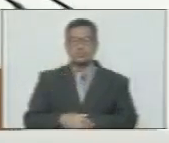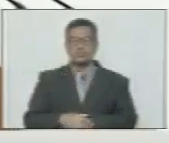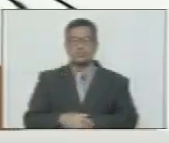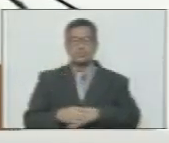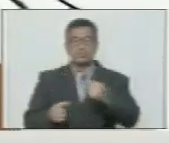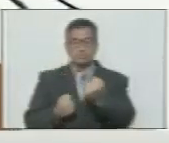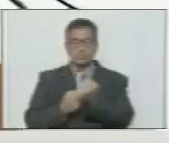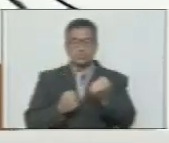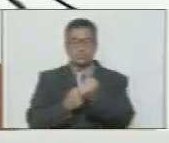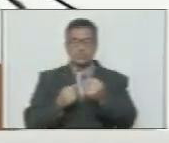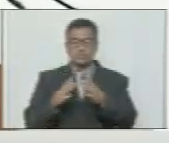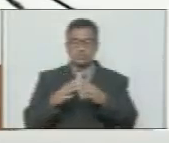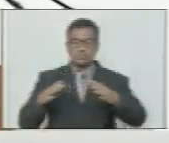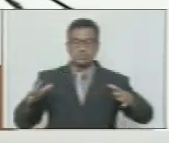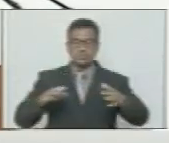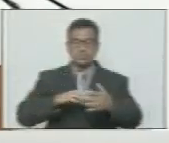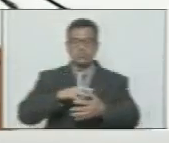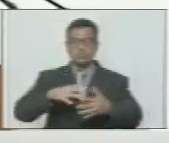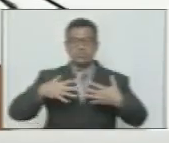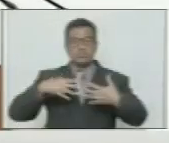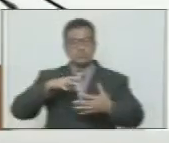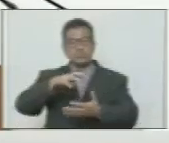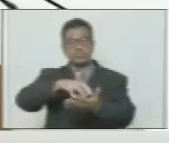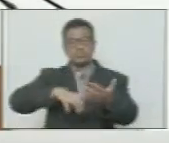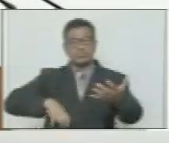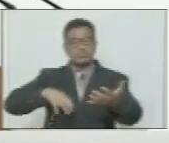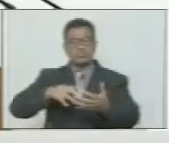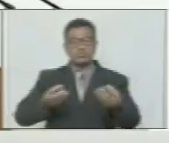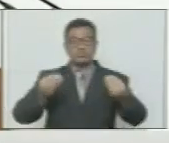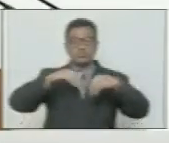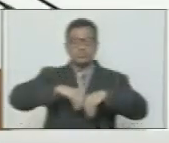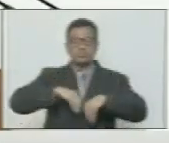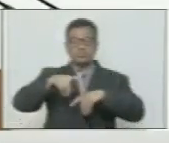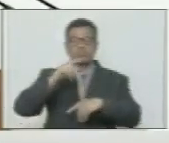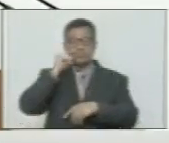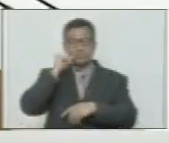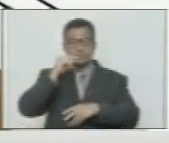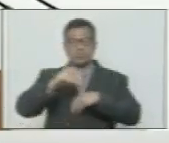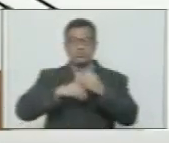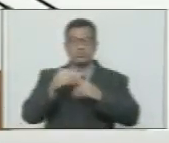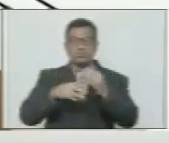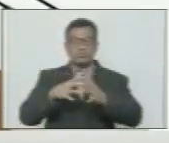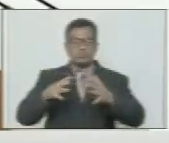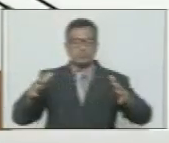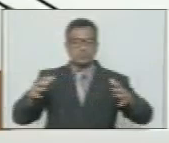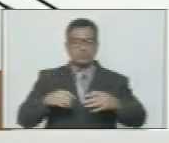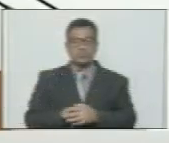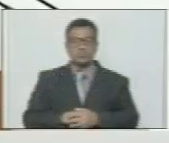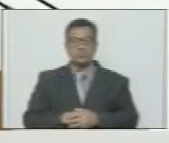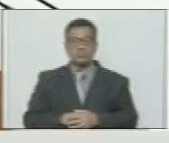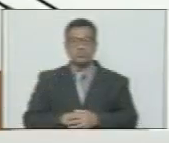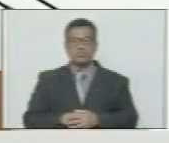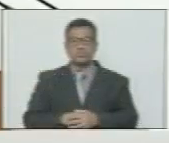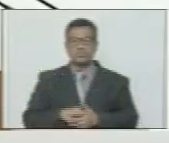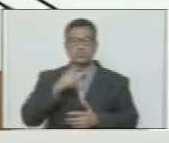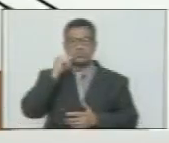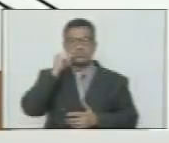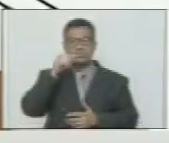que apoyemos mayoritariamente este acuerdo a un hombre que se hizo gigante.